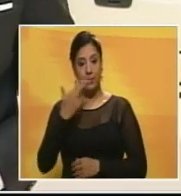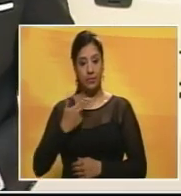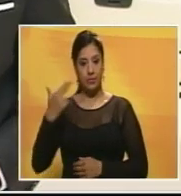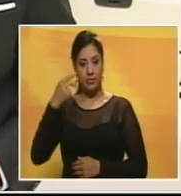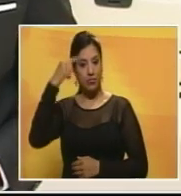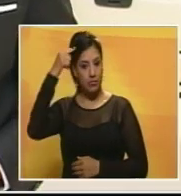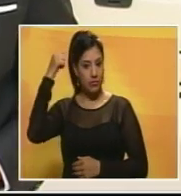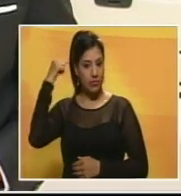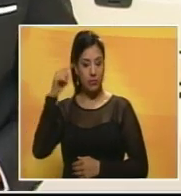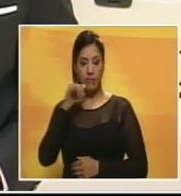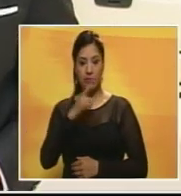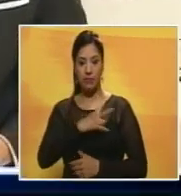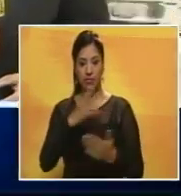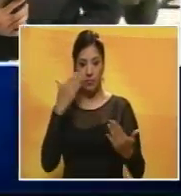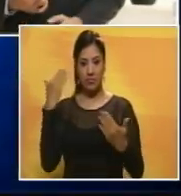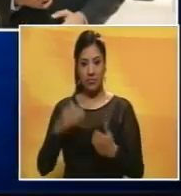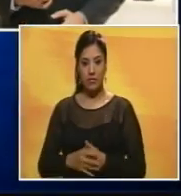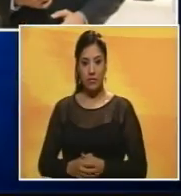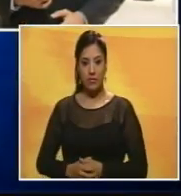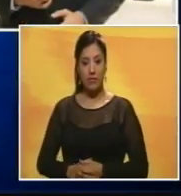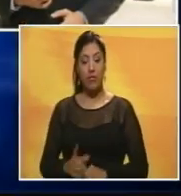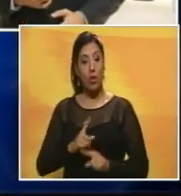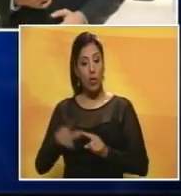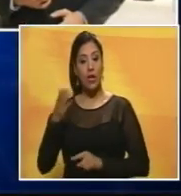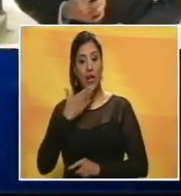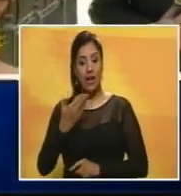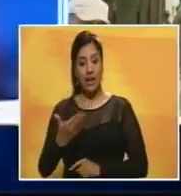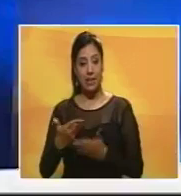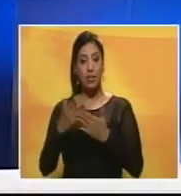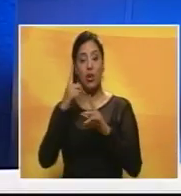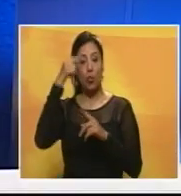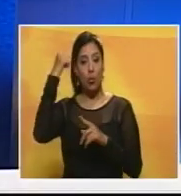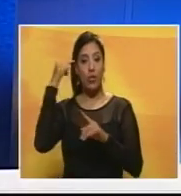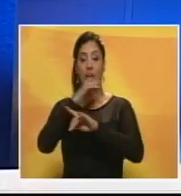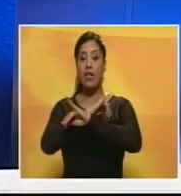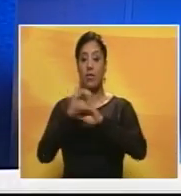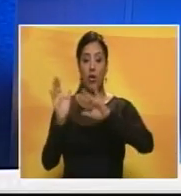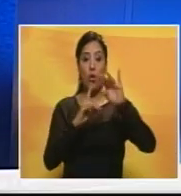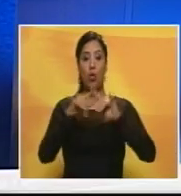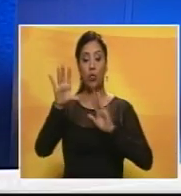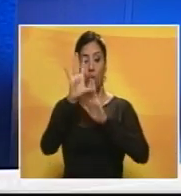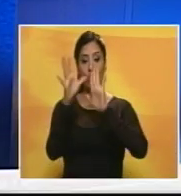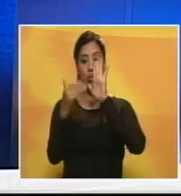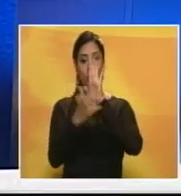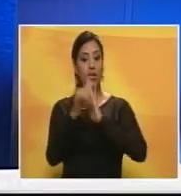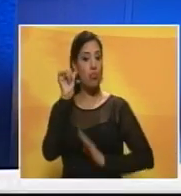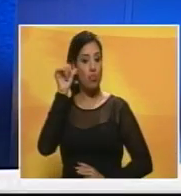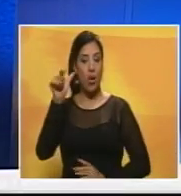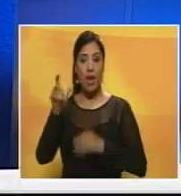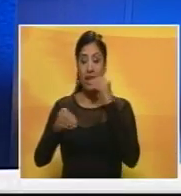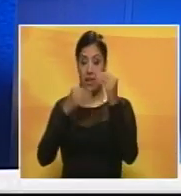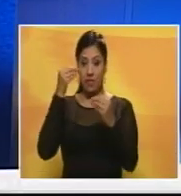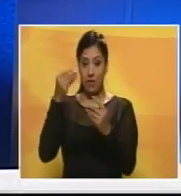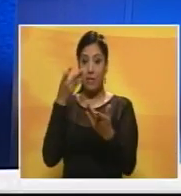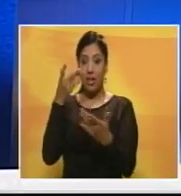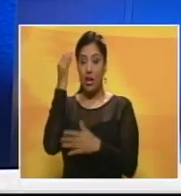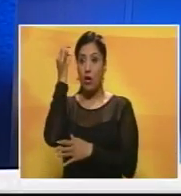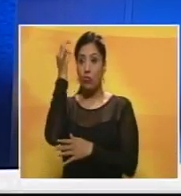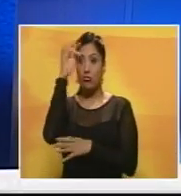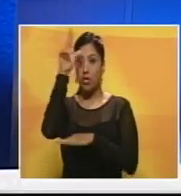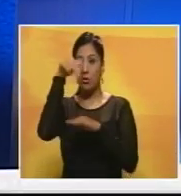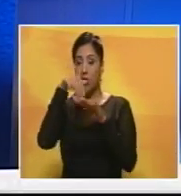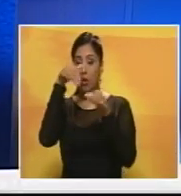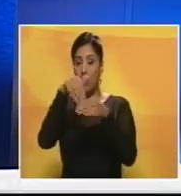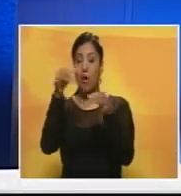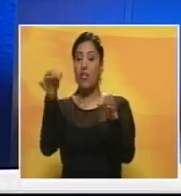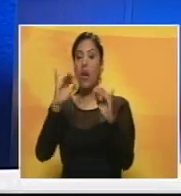Hatillo, Euclides Sotillo, Noticiero Venevisión. Gracias, Euclides. La constituyente Diva Guzmán León celebró que el Consejo Nacional Electoral haya